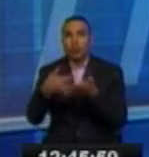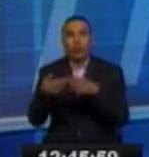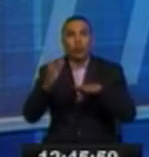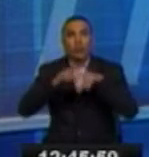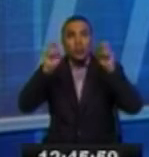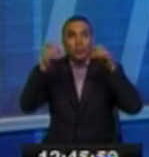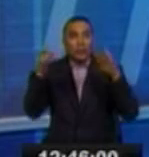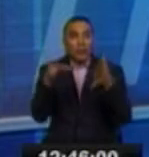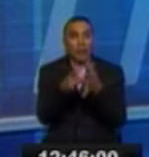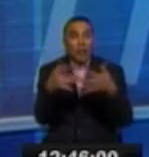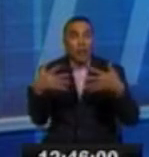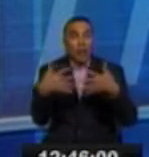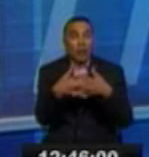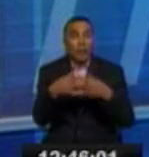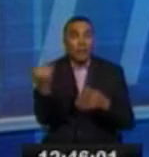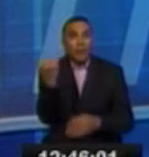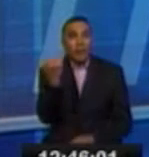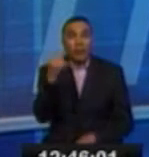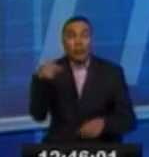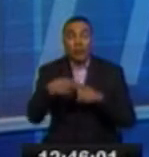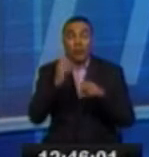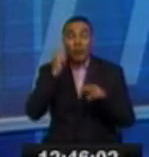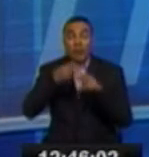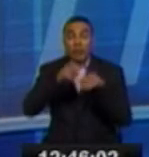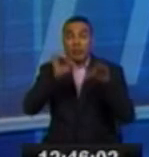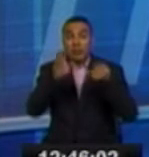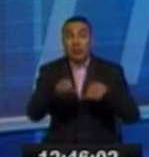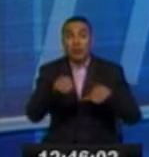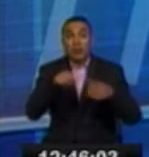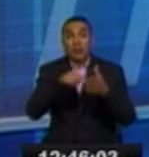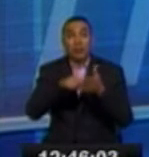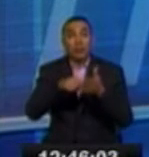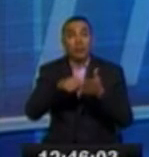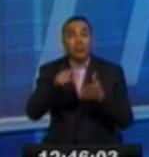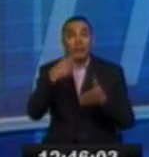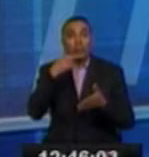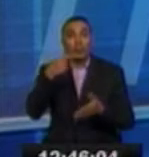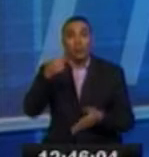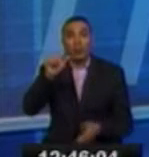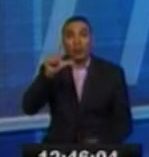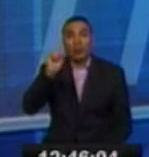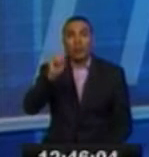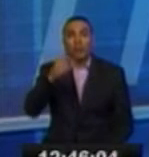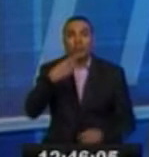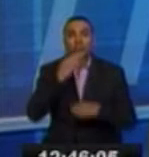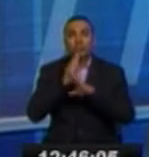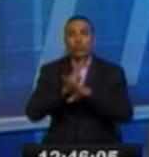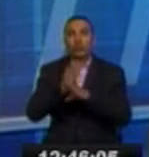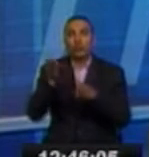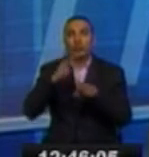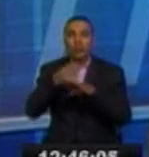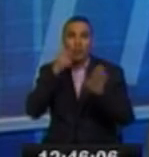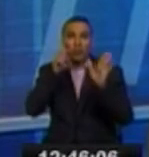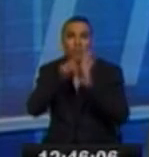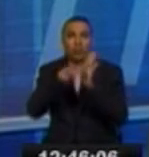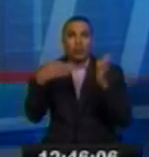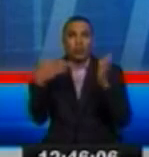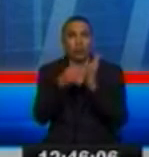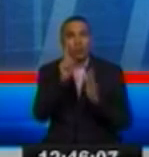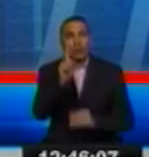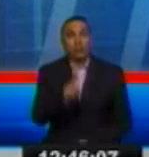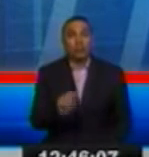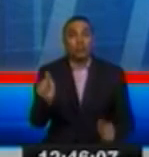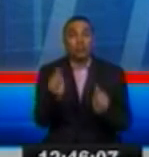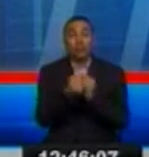caso Arroz Verde. En tanto que el ex secretario ejecutivo del movimiento, Galo Mora, se defendió de las acusaciones en su contra